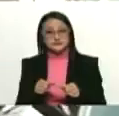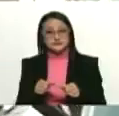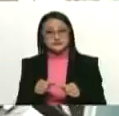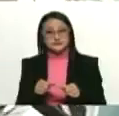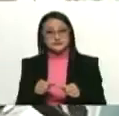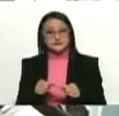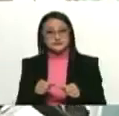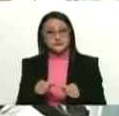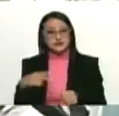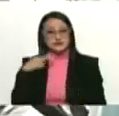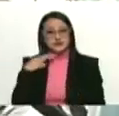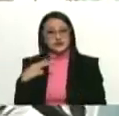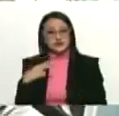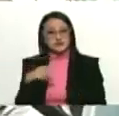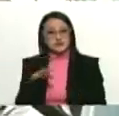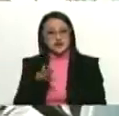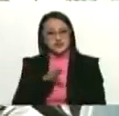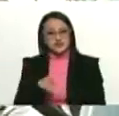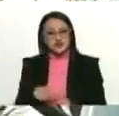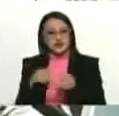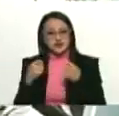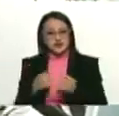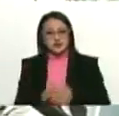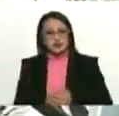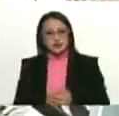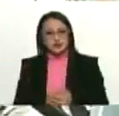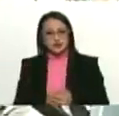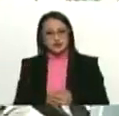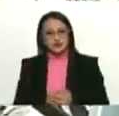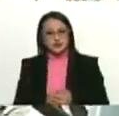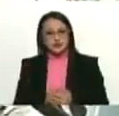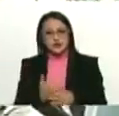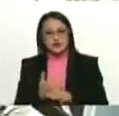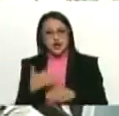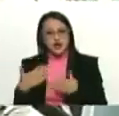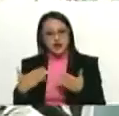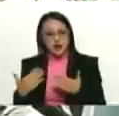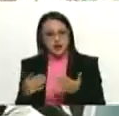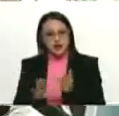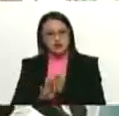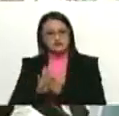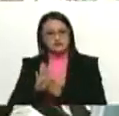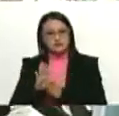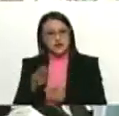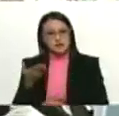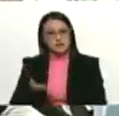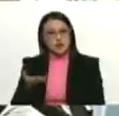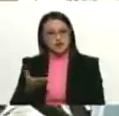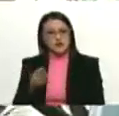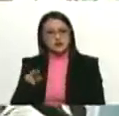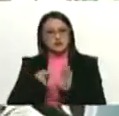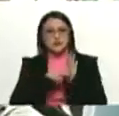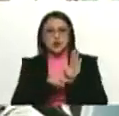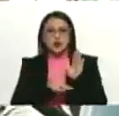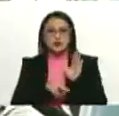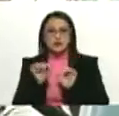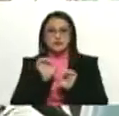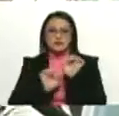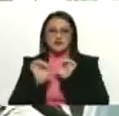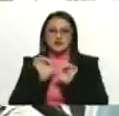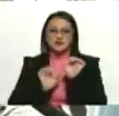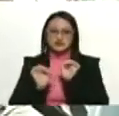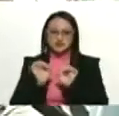repito, a víctimas de este delito. Igualmente hemos avanzado en un importante programa de